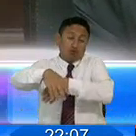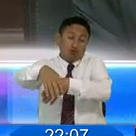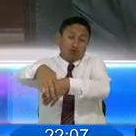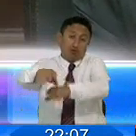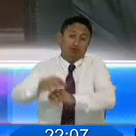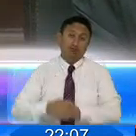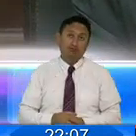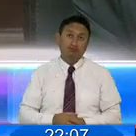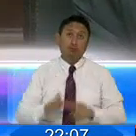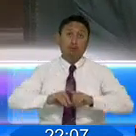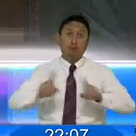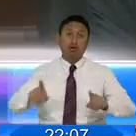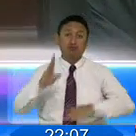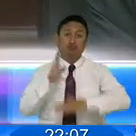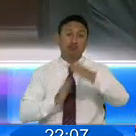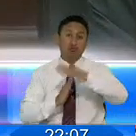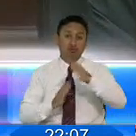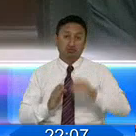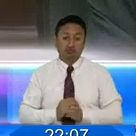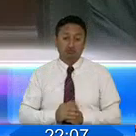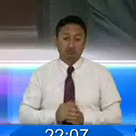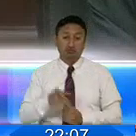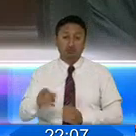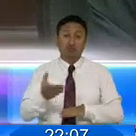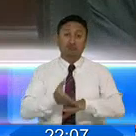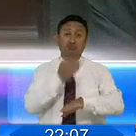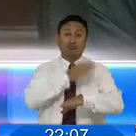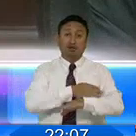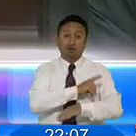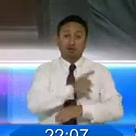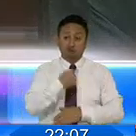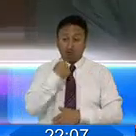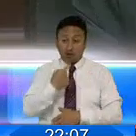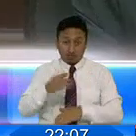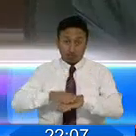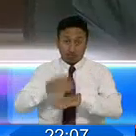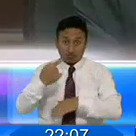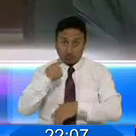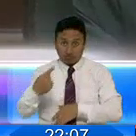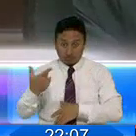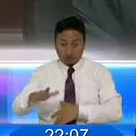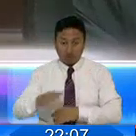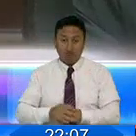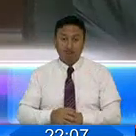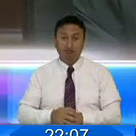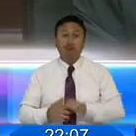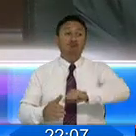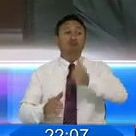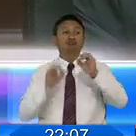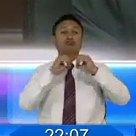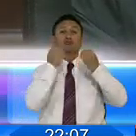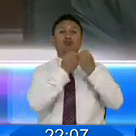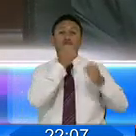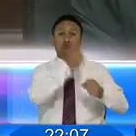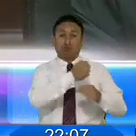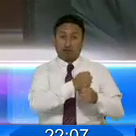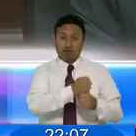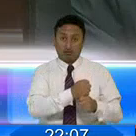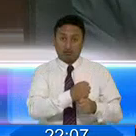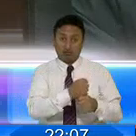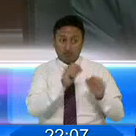pero en paz los señores han sido anunciados de nuestra decisión con las otras organizaciones de trabajadores hemos